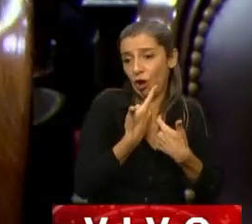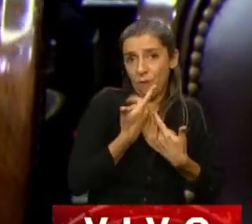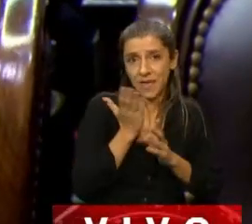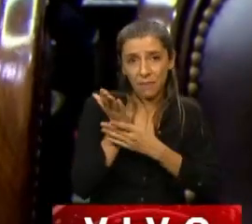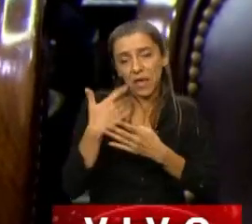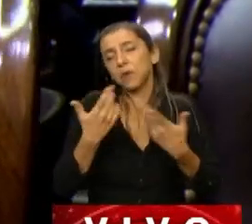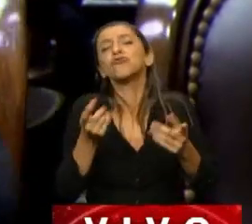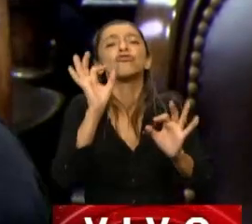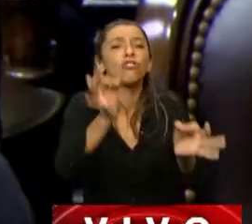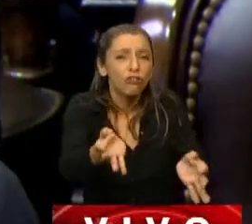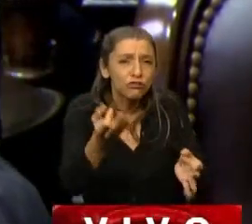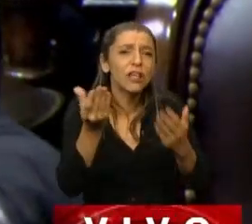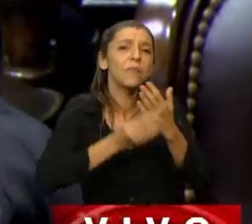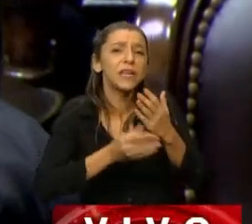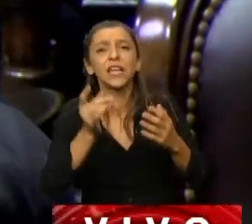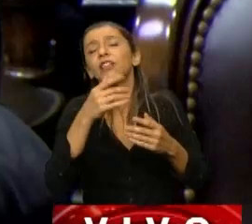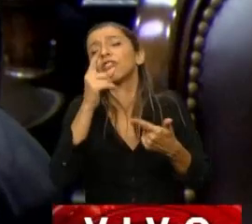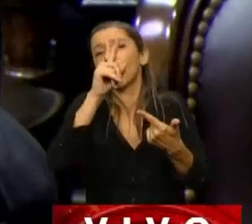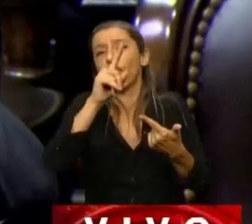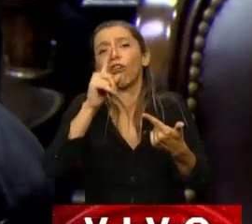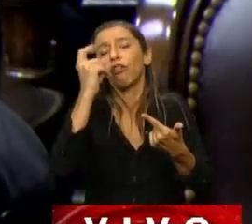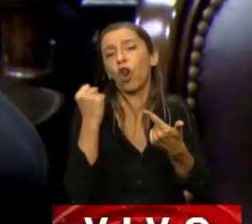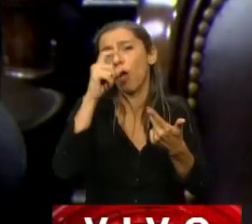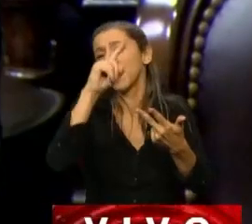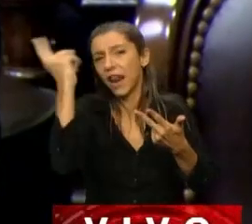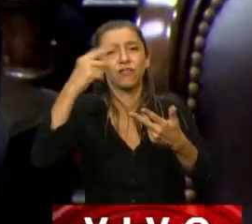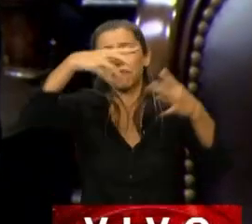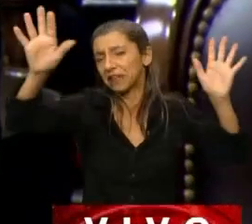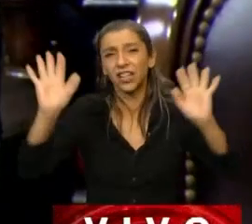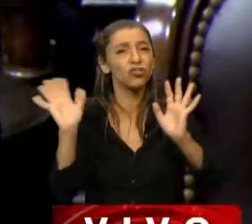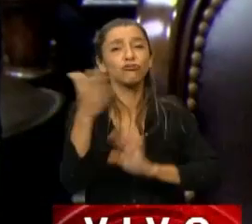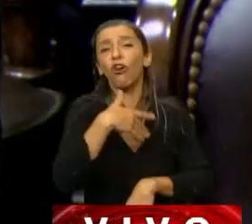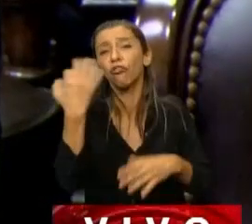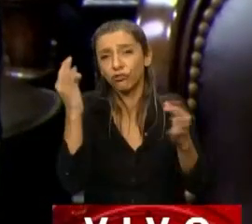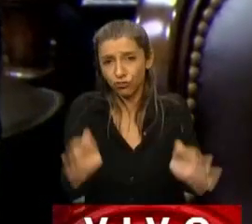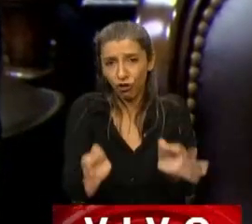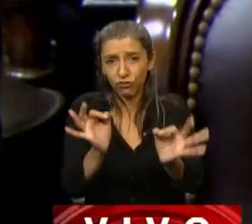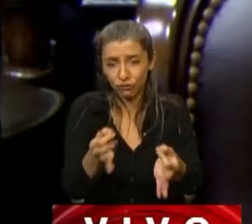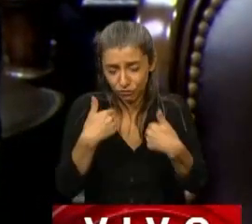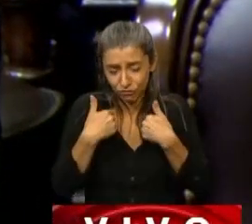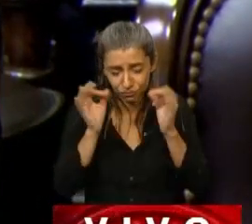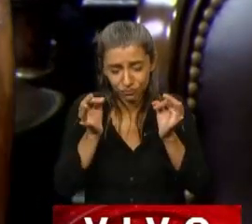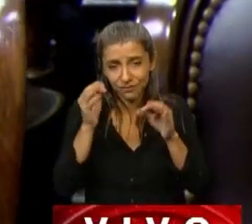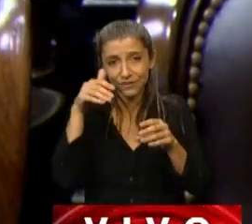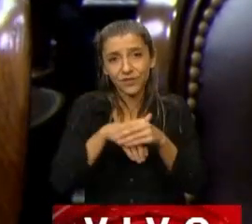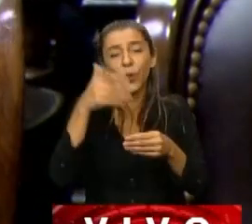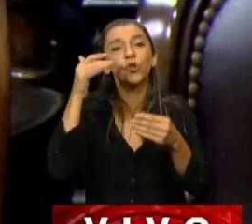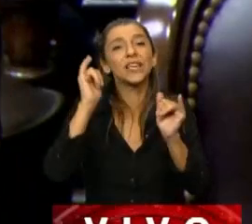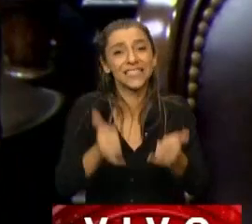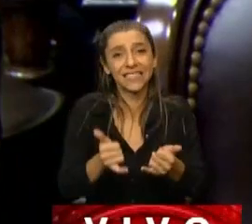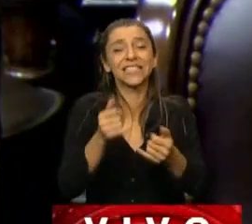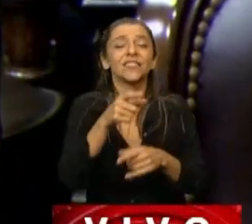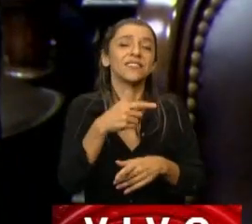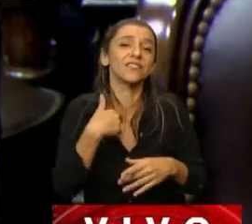Nación, que el ministro de Economía, que todos los integrantes del bloque del Frente de Todos que van a votar a favor, lo hacen con las mismas